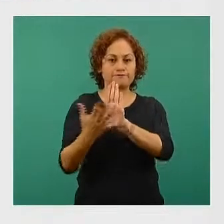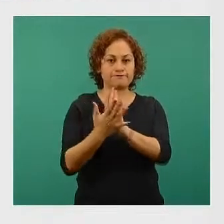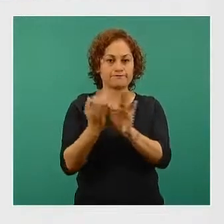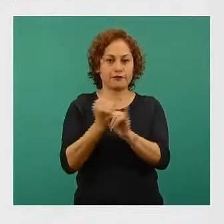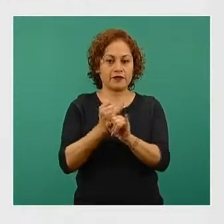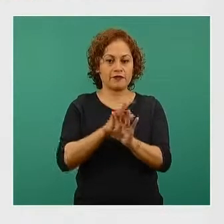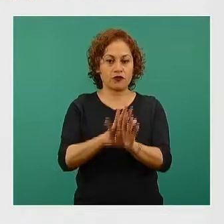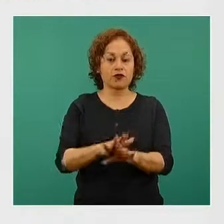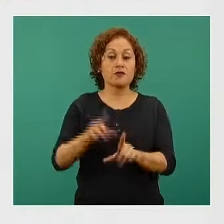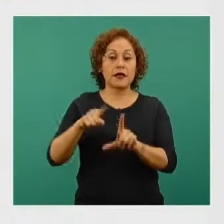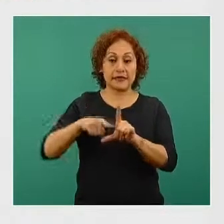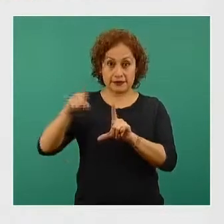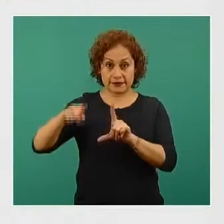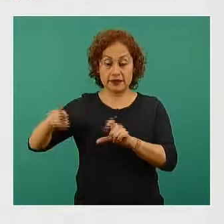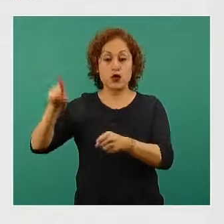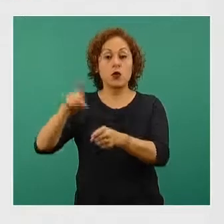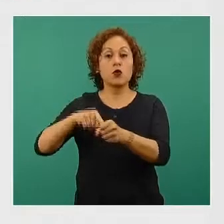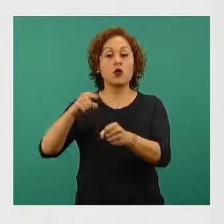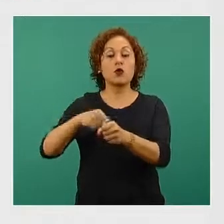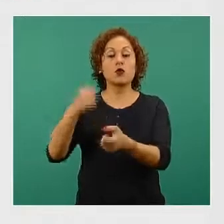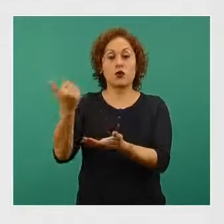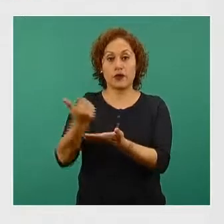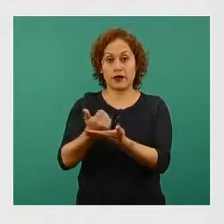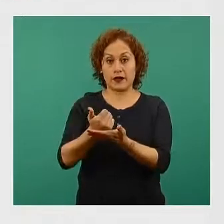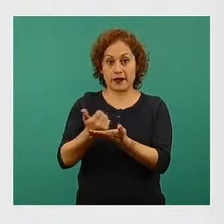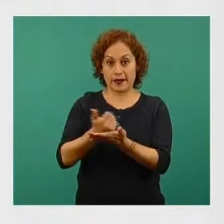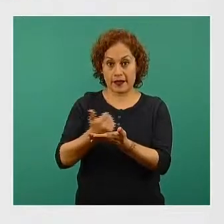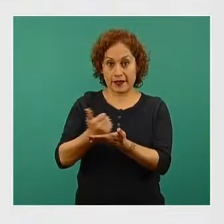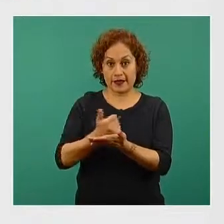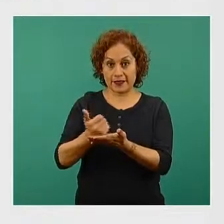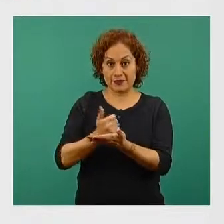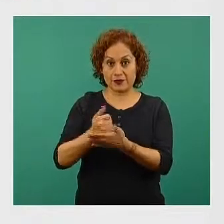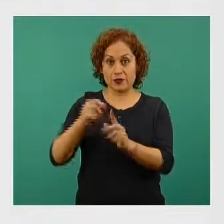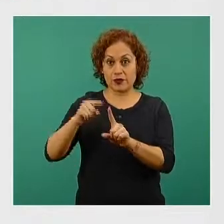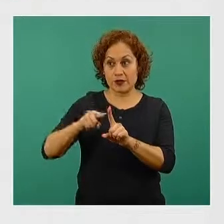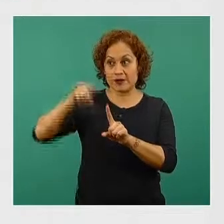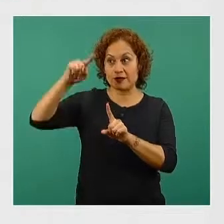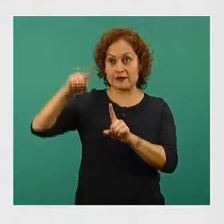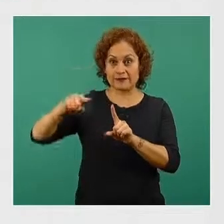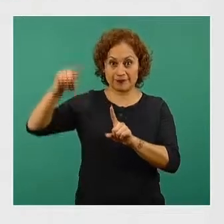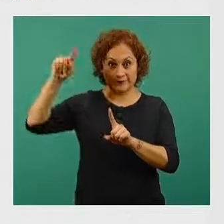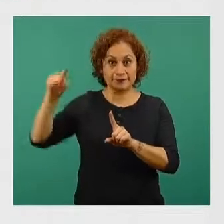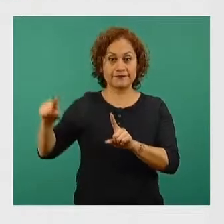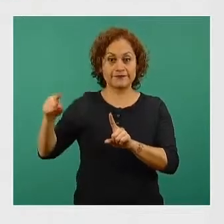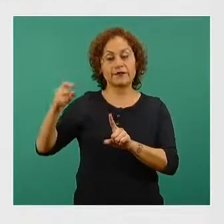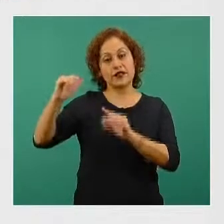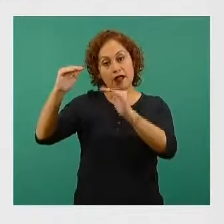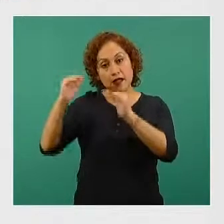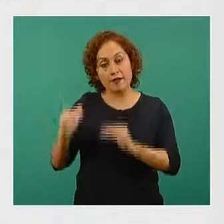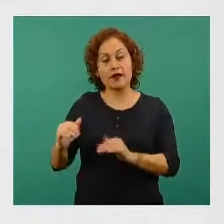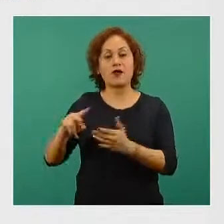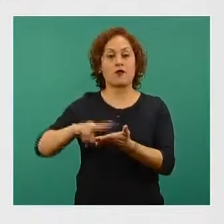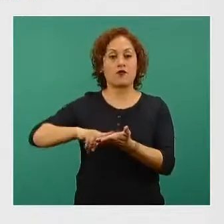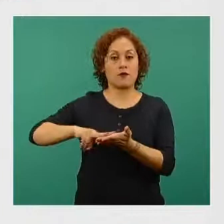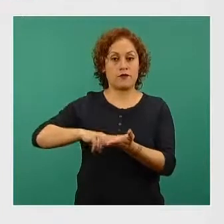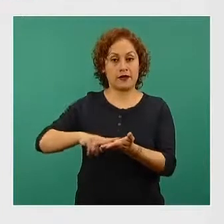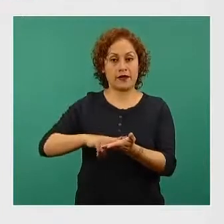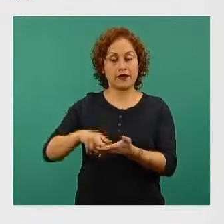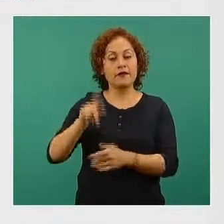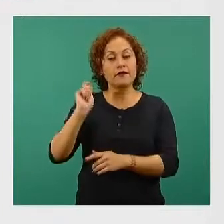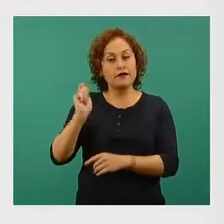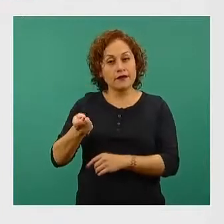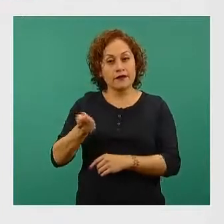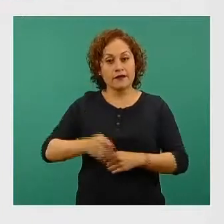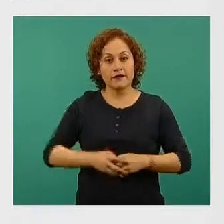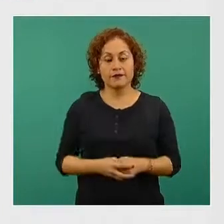color azul, en la parte superior, o al menos la que es más alta que la segunda, que es la curva verde, es precisamente donde se